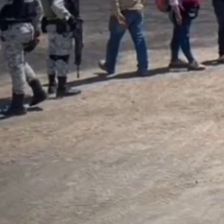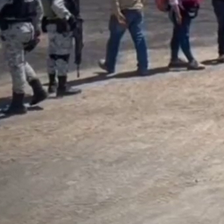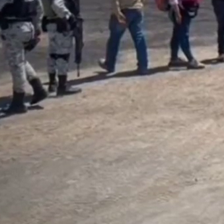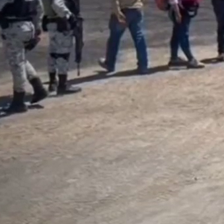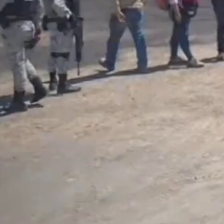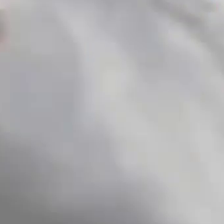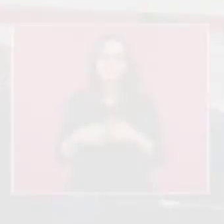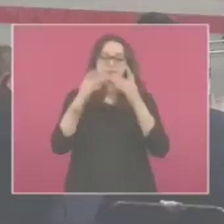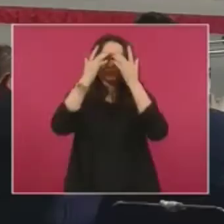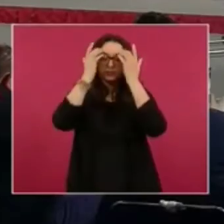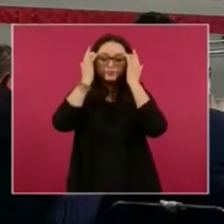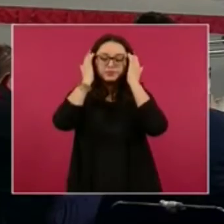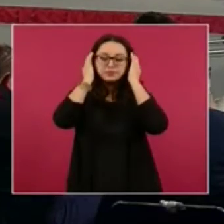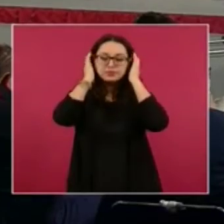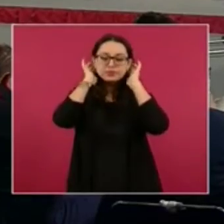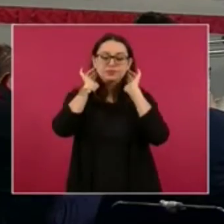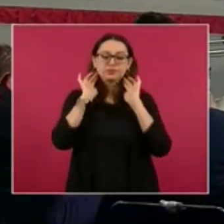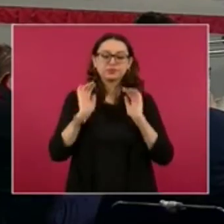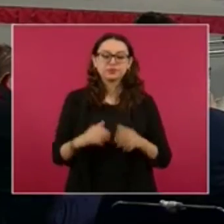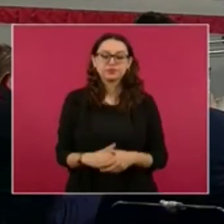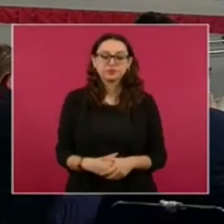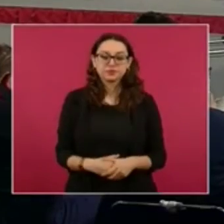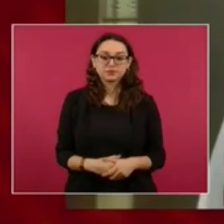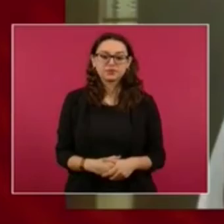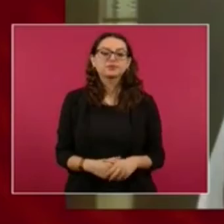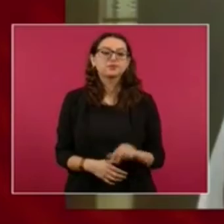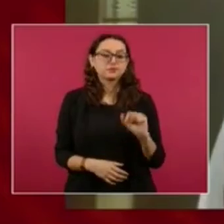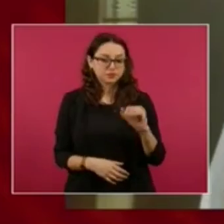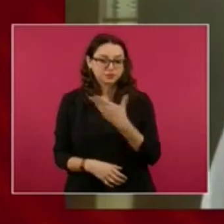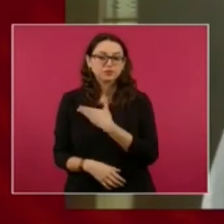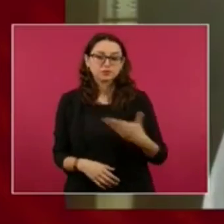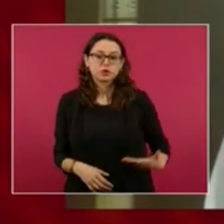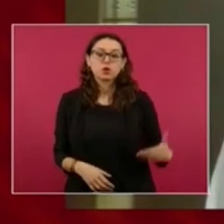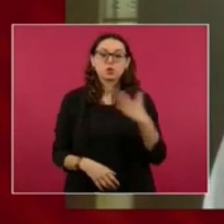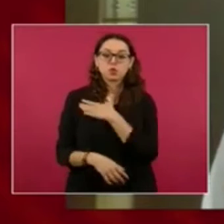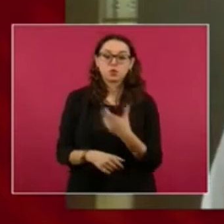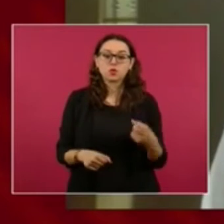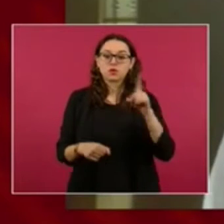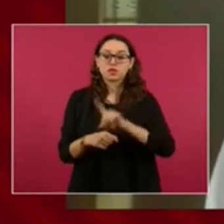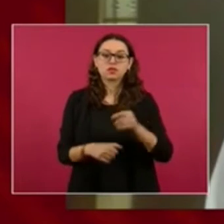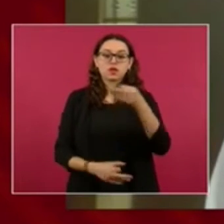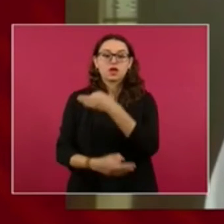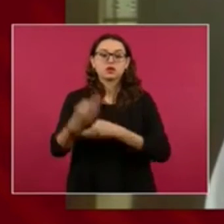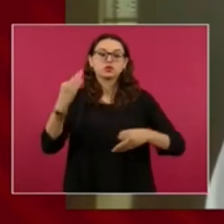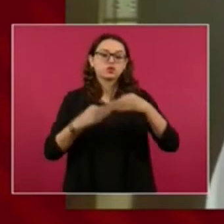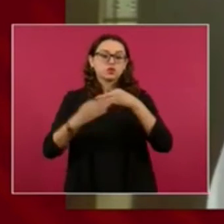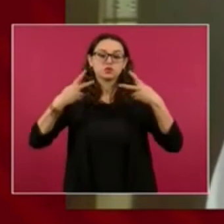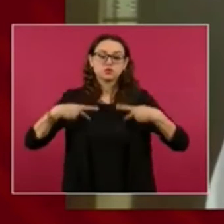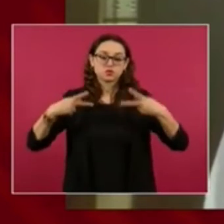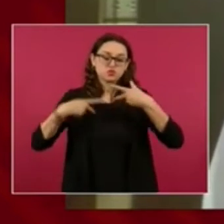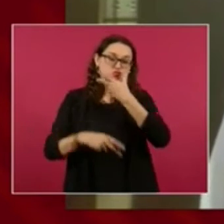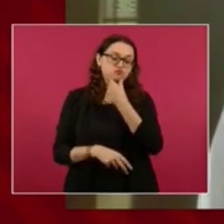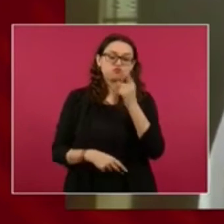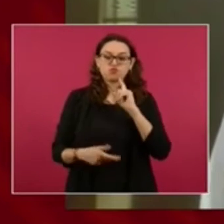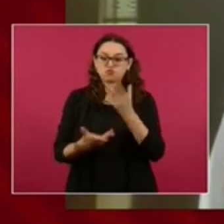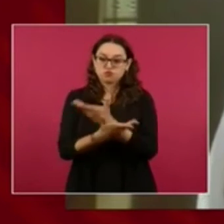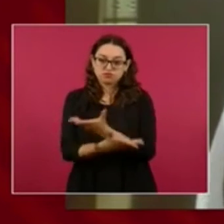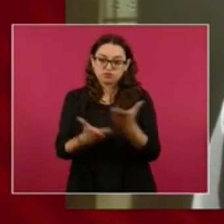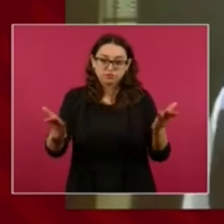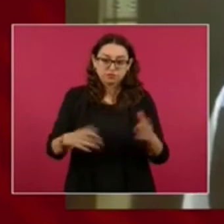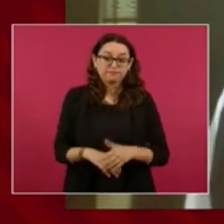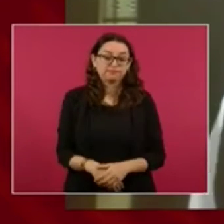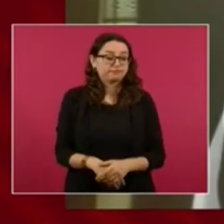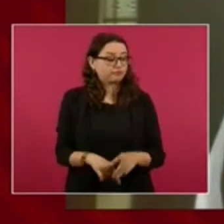3 y media de la mañana, los niveles de agua en los pozos 2, 3 y 4 oscilaban entre los 27 y los 29